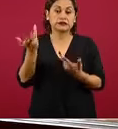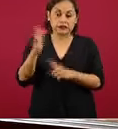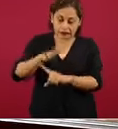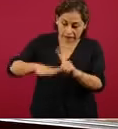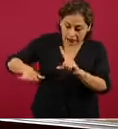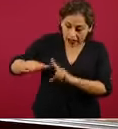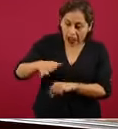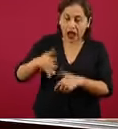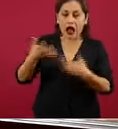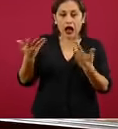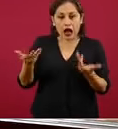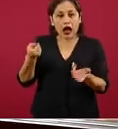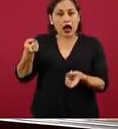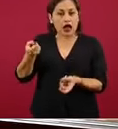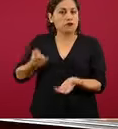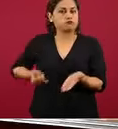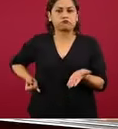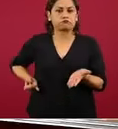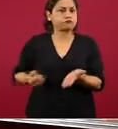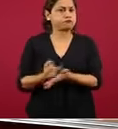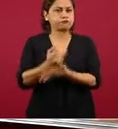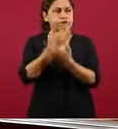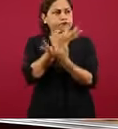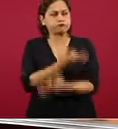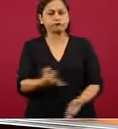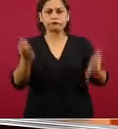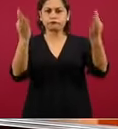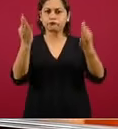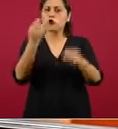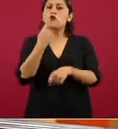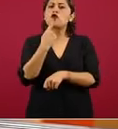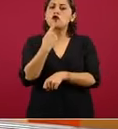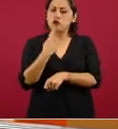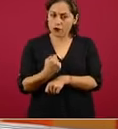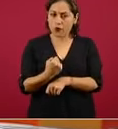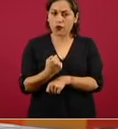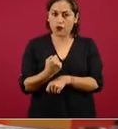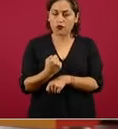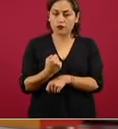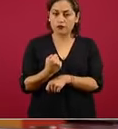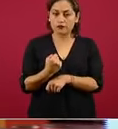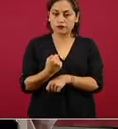proactiva, inició con una declaración de semáforo rojo,